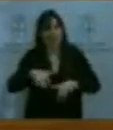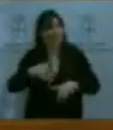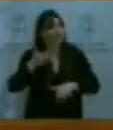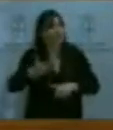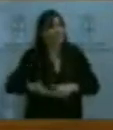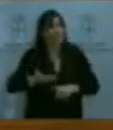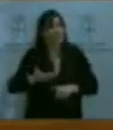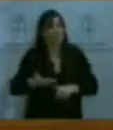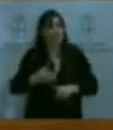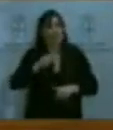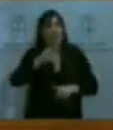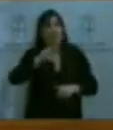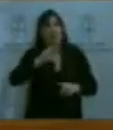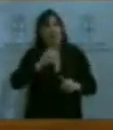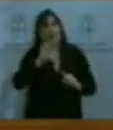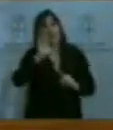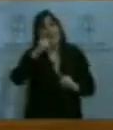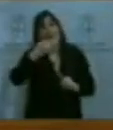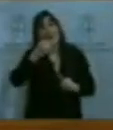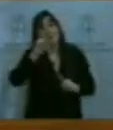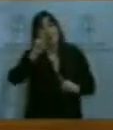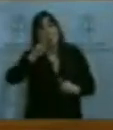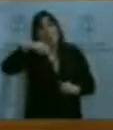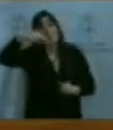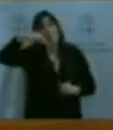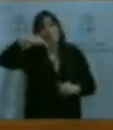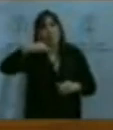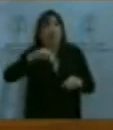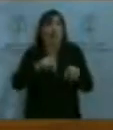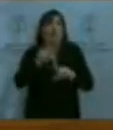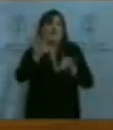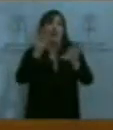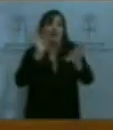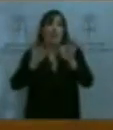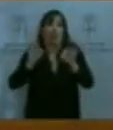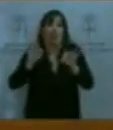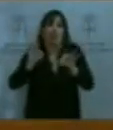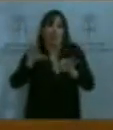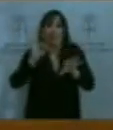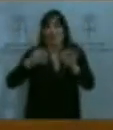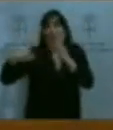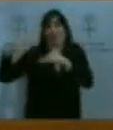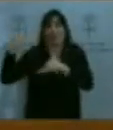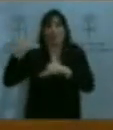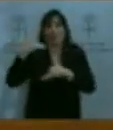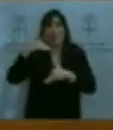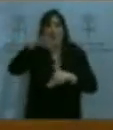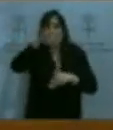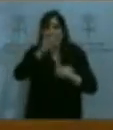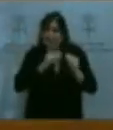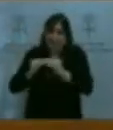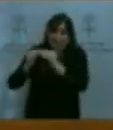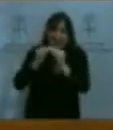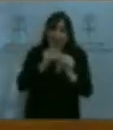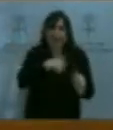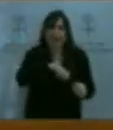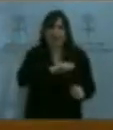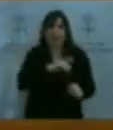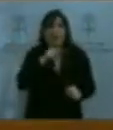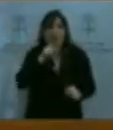España. Para entendernos, una selectividad, utilizando terminología anterior, única para toda España, porque eso asegura acceder a una universidad entre igualdad de